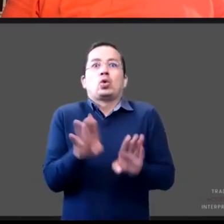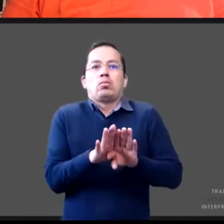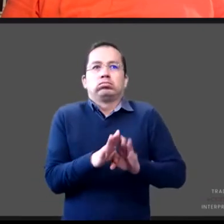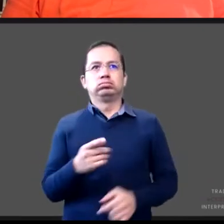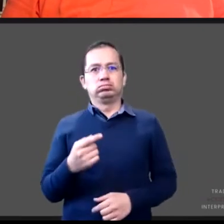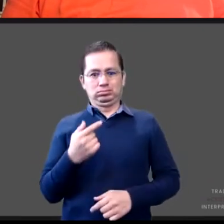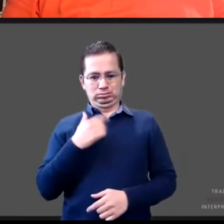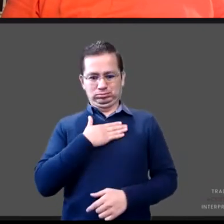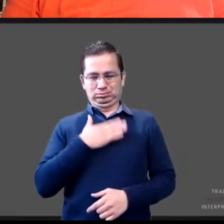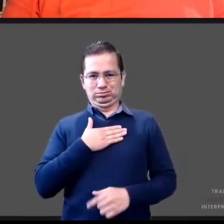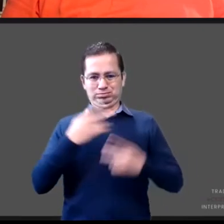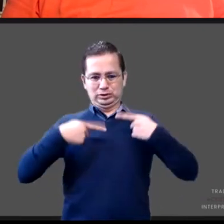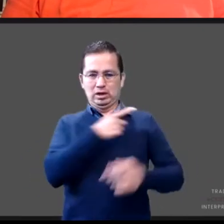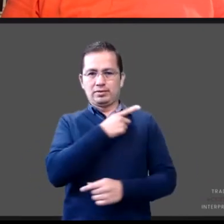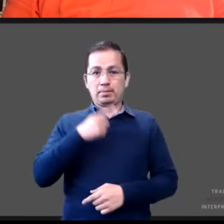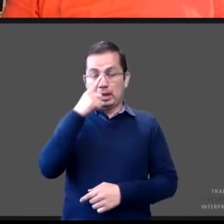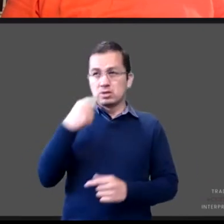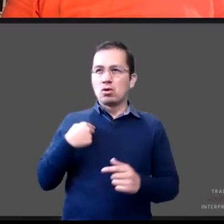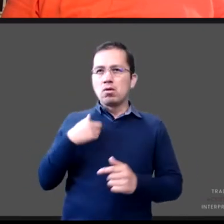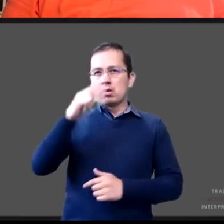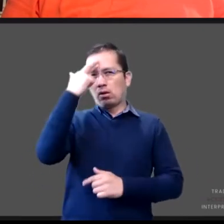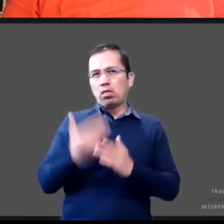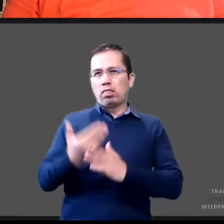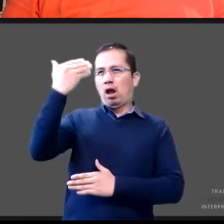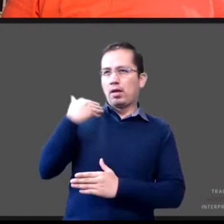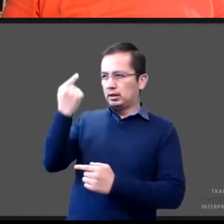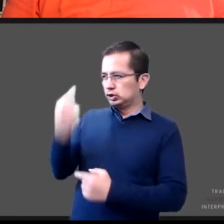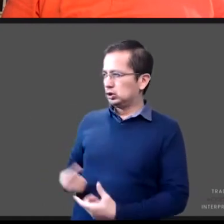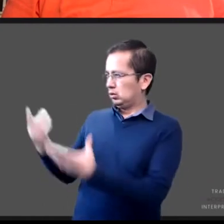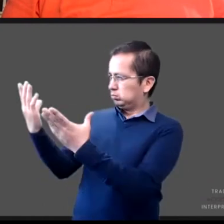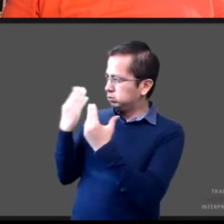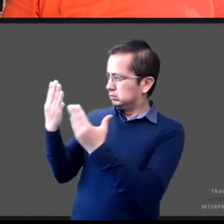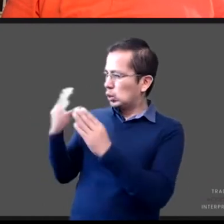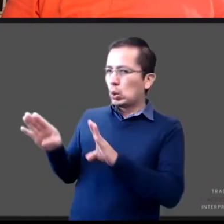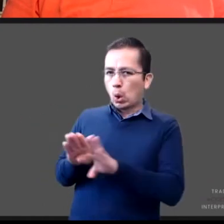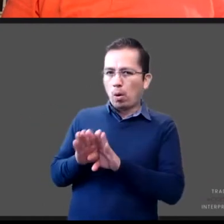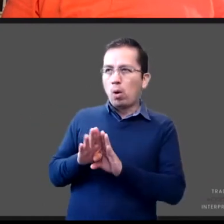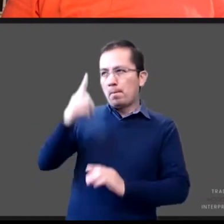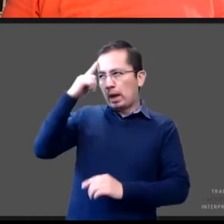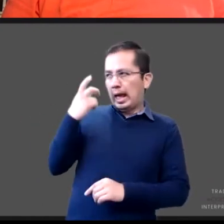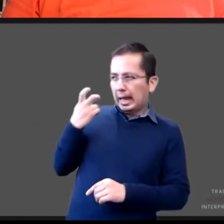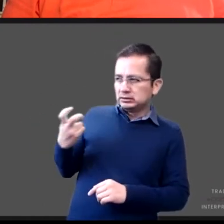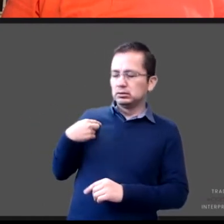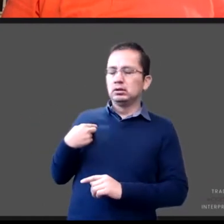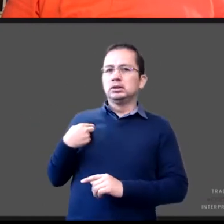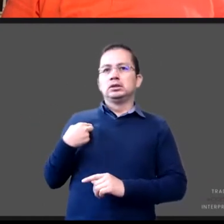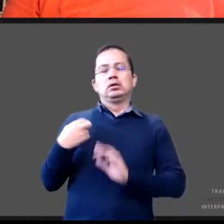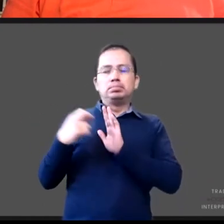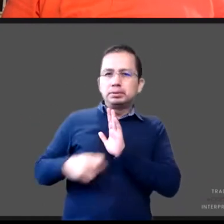y después obtener técnicas y prácticas para enfrentar esas situaciones que como padres se nos salimos de las manos. Por eso, y ahí